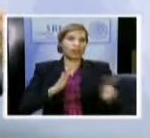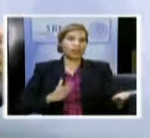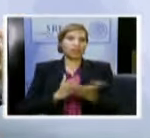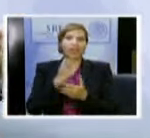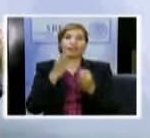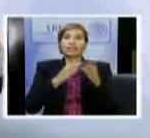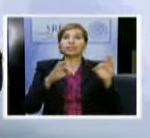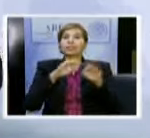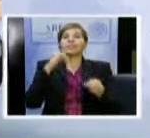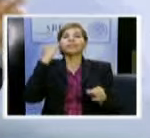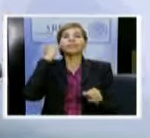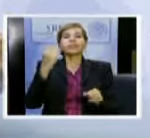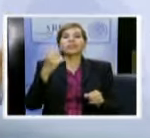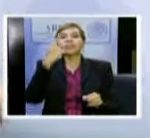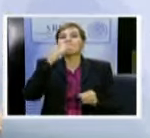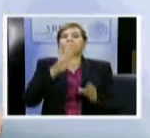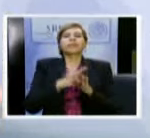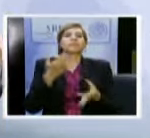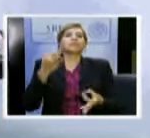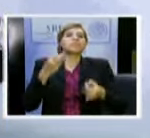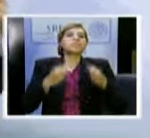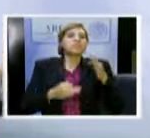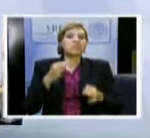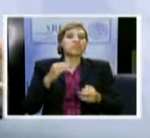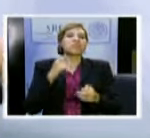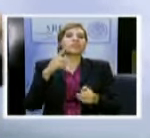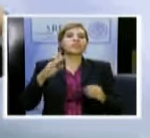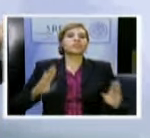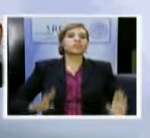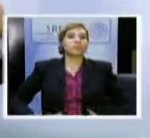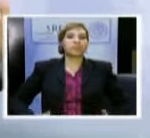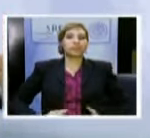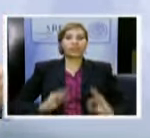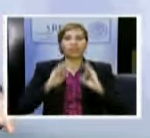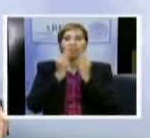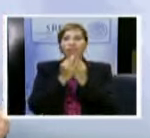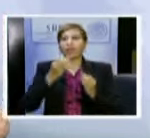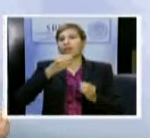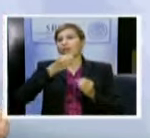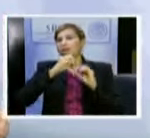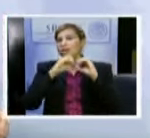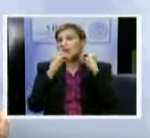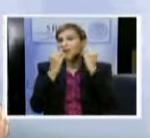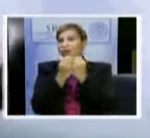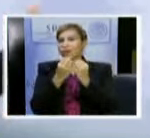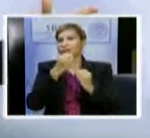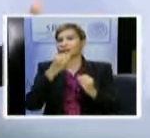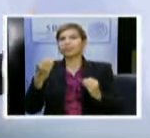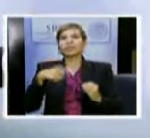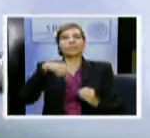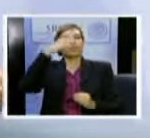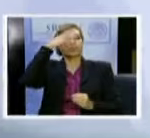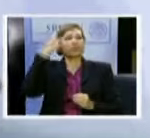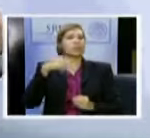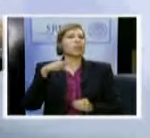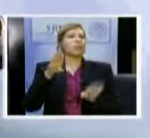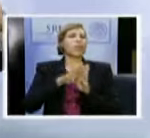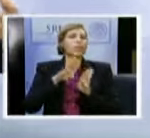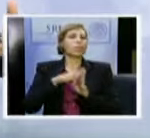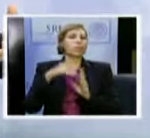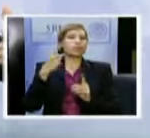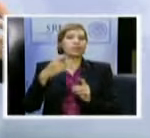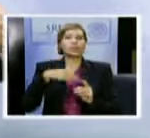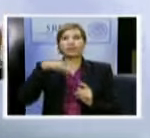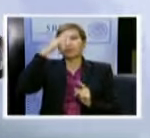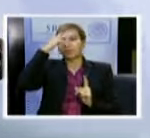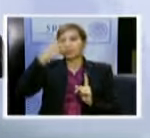son importantes para juzgar también la actitud y la forma de organización de los mexicanos. También me preguntan, bueno, ¿es